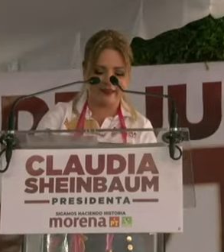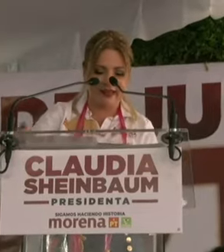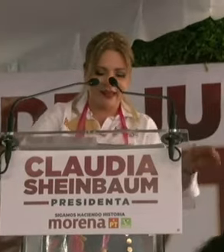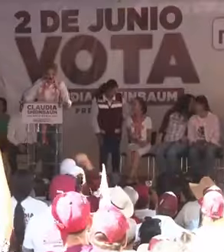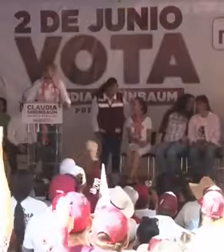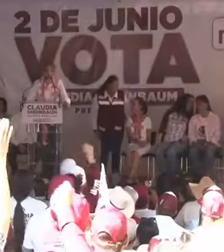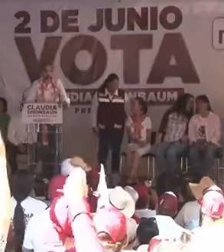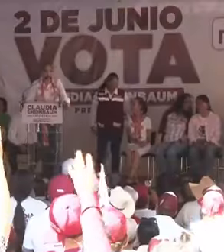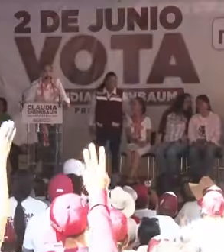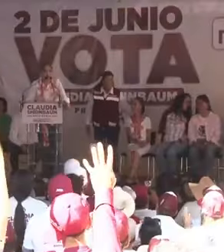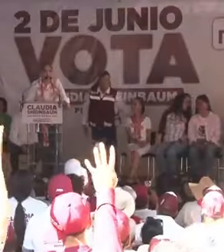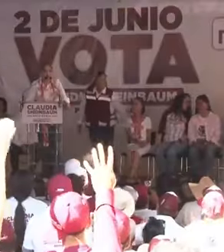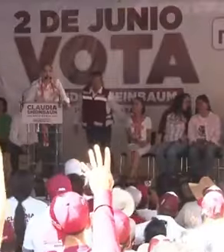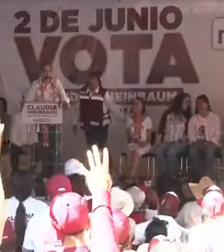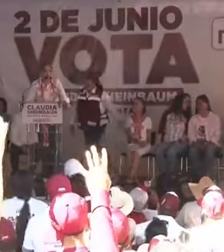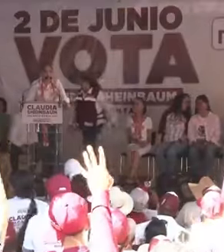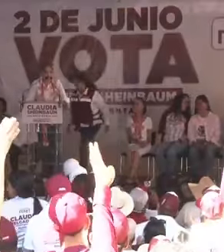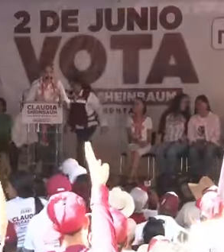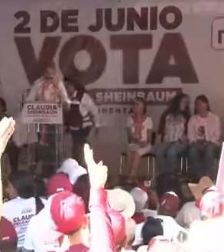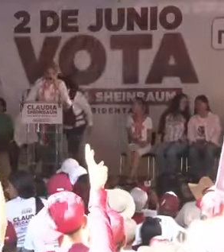jaliscienses.